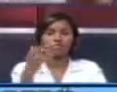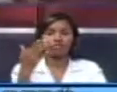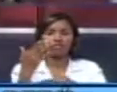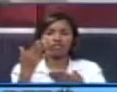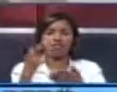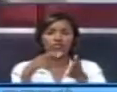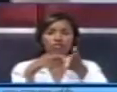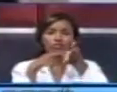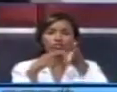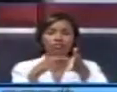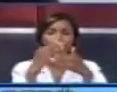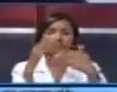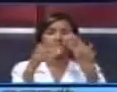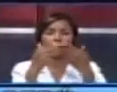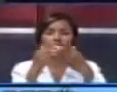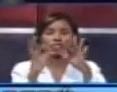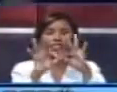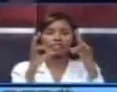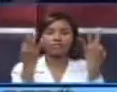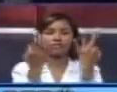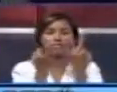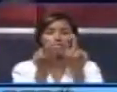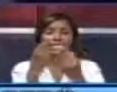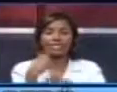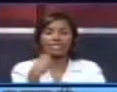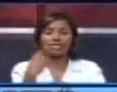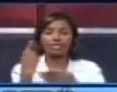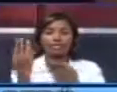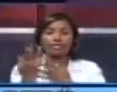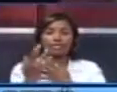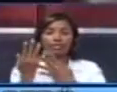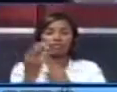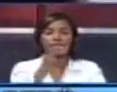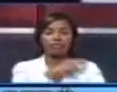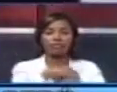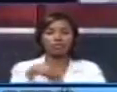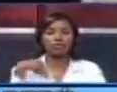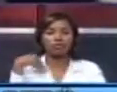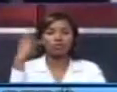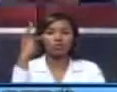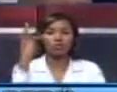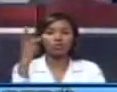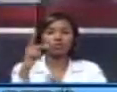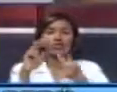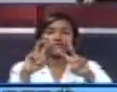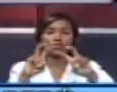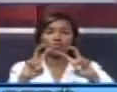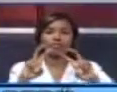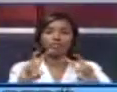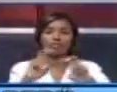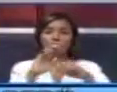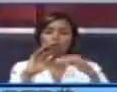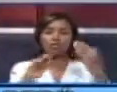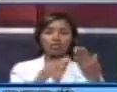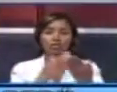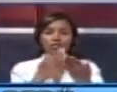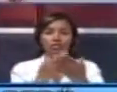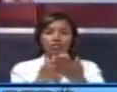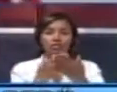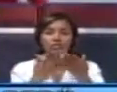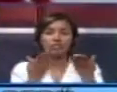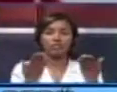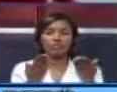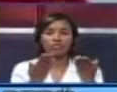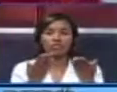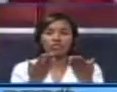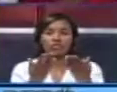estas familias, advierte que espera que el Ministerio Público lleve a cabo una investigación seria, a pesar de que ya